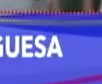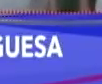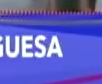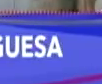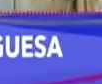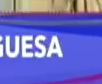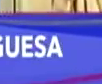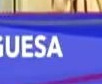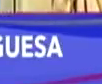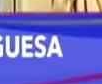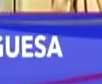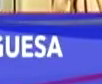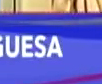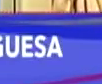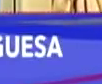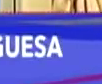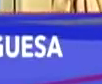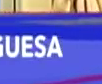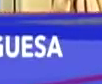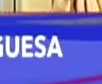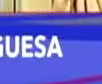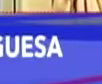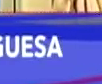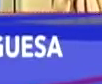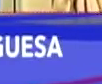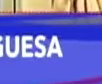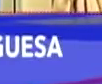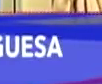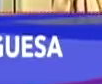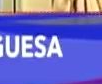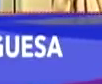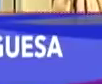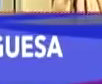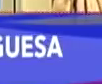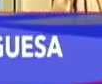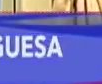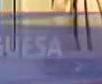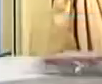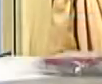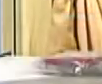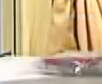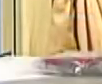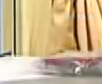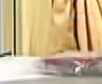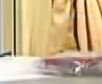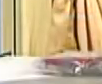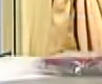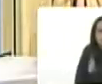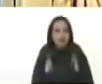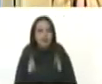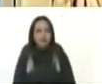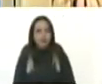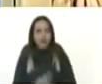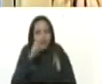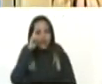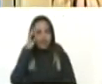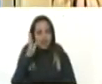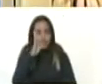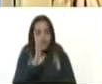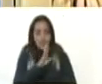siempre. Amén. Gracias por tus bendiciones. Amén. Y que Dios bendiga al pueblo